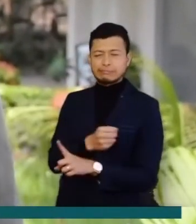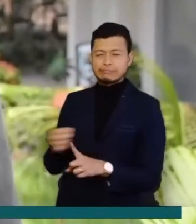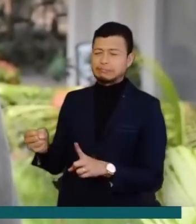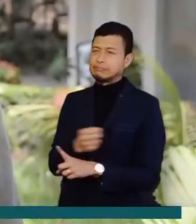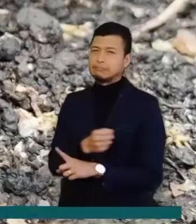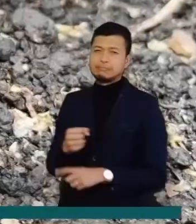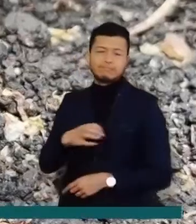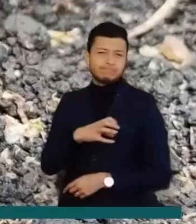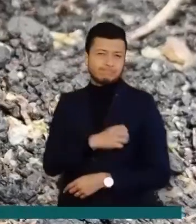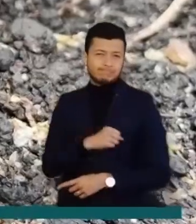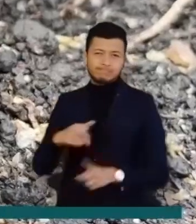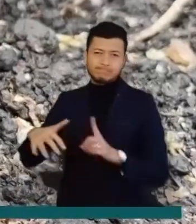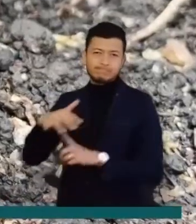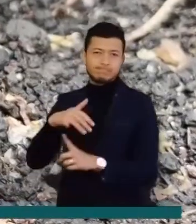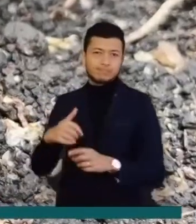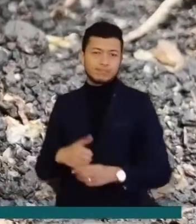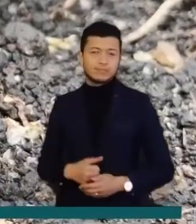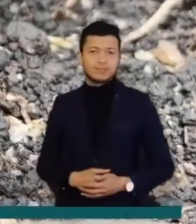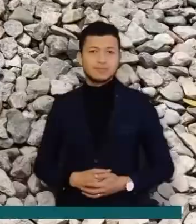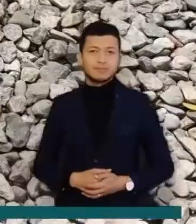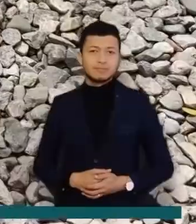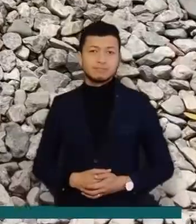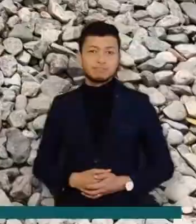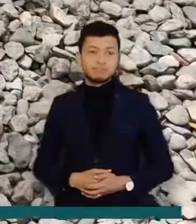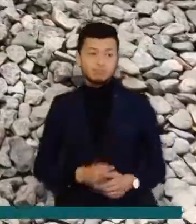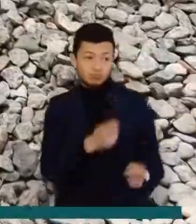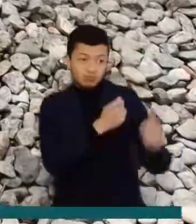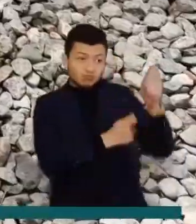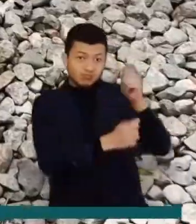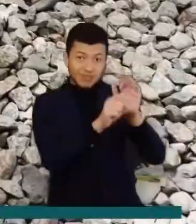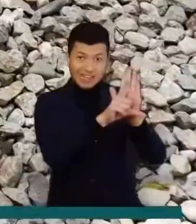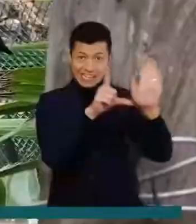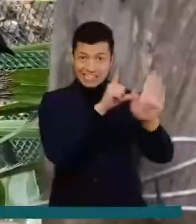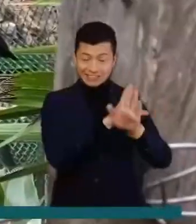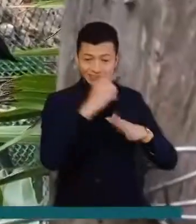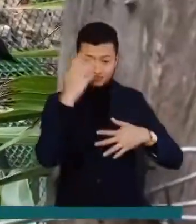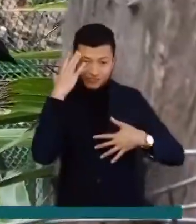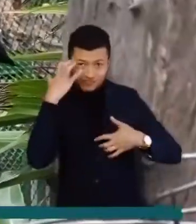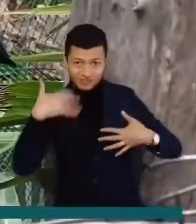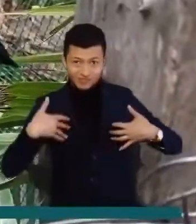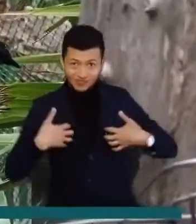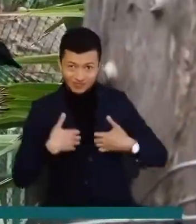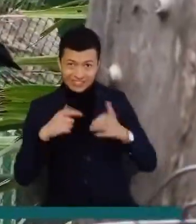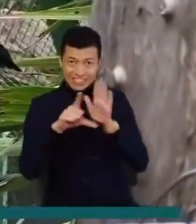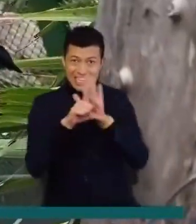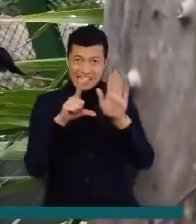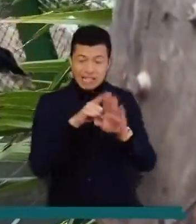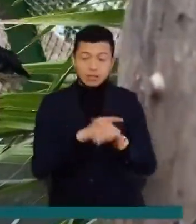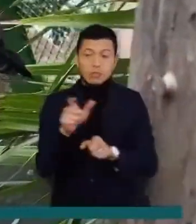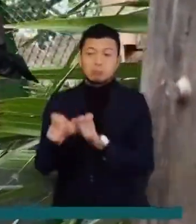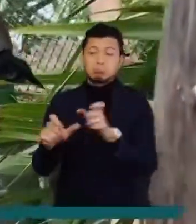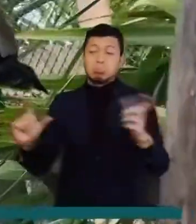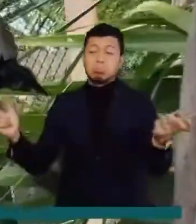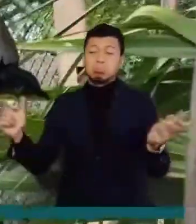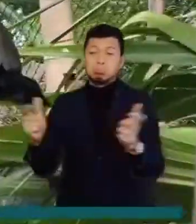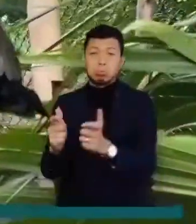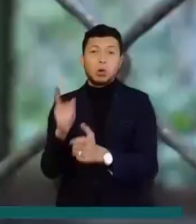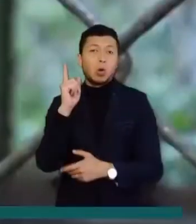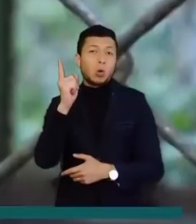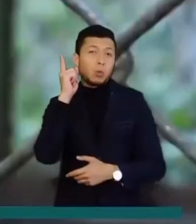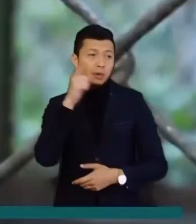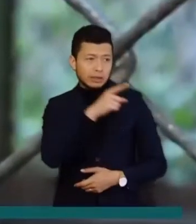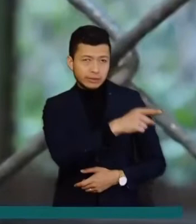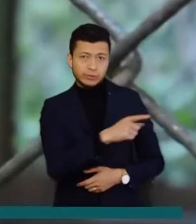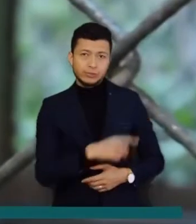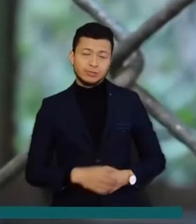deplorables el mercado ilegal de fauna Silvestre es una de las principales causas de disminución de las poblaciones naturales ya que para el caso de